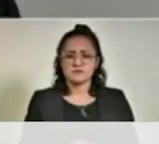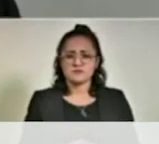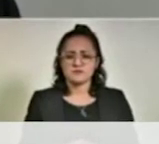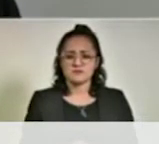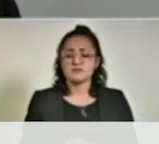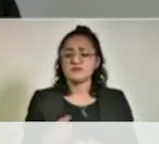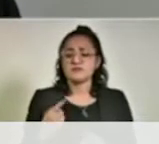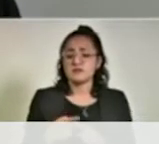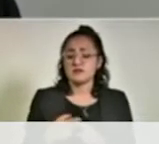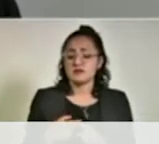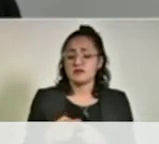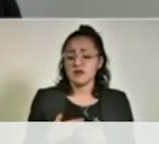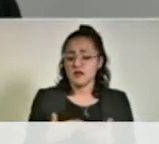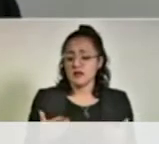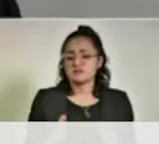quienes ya los lloran